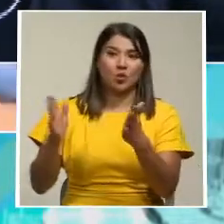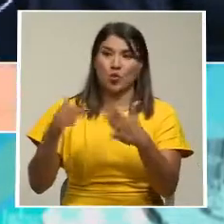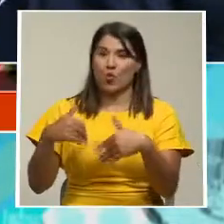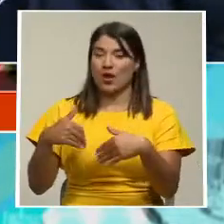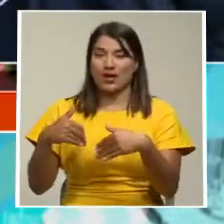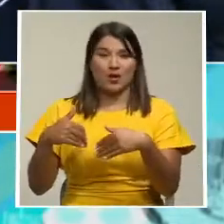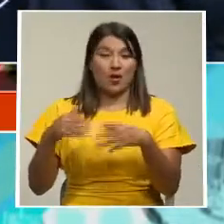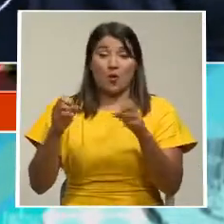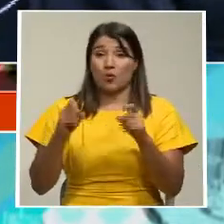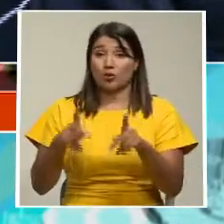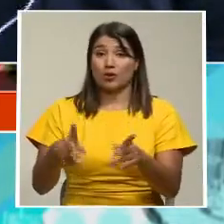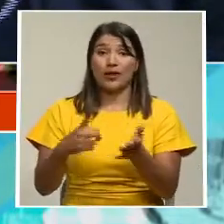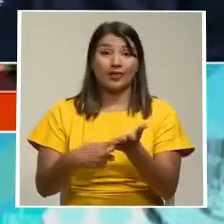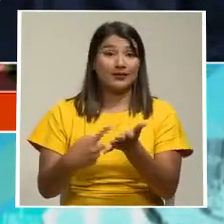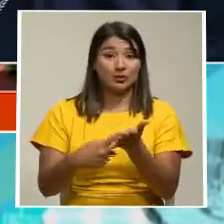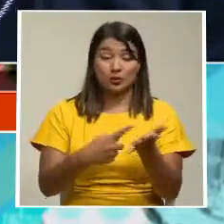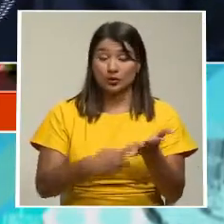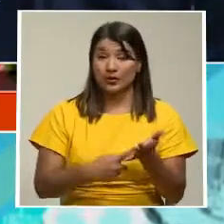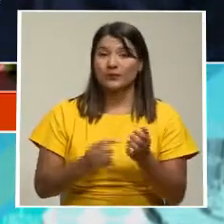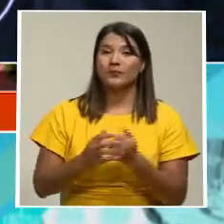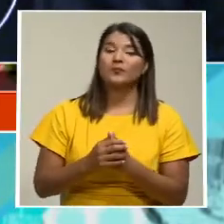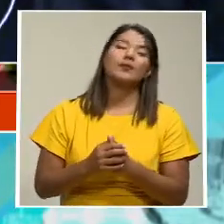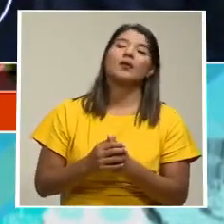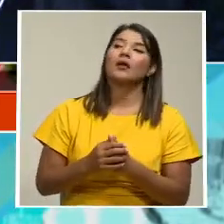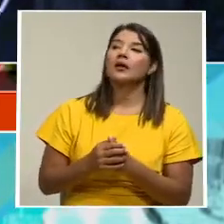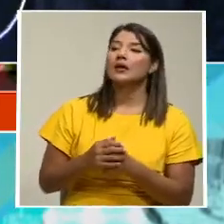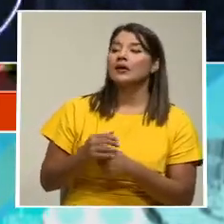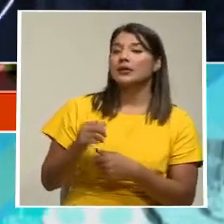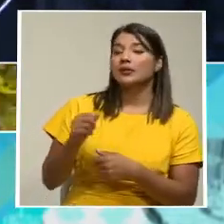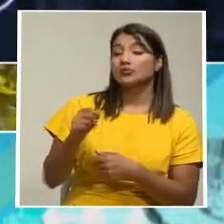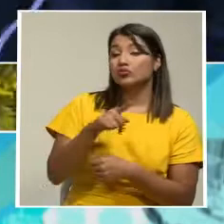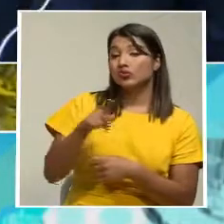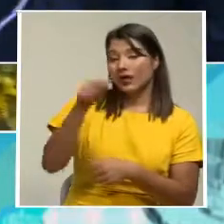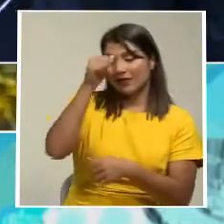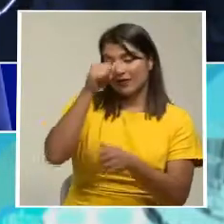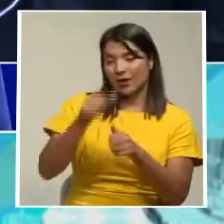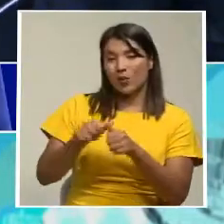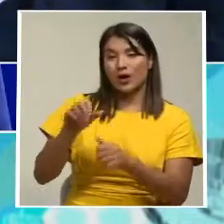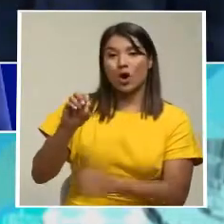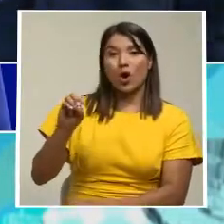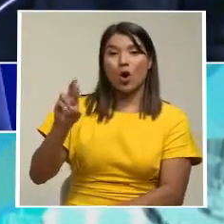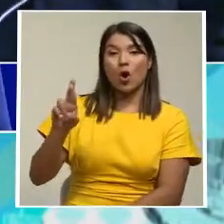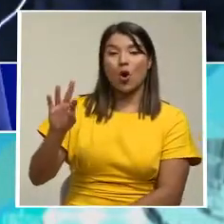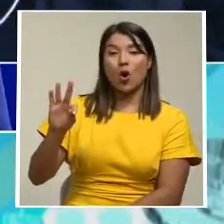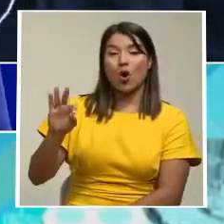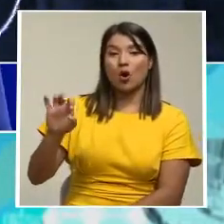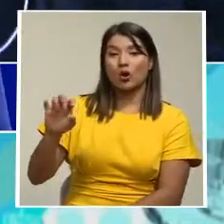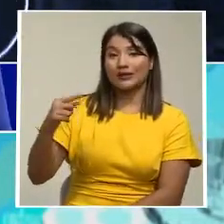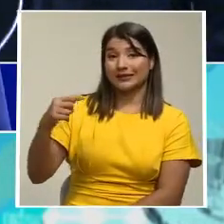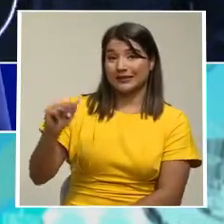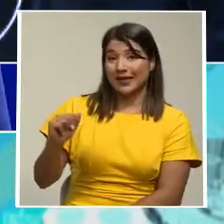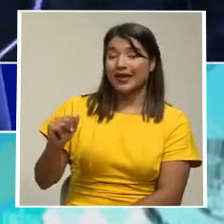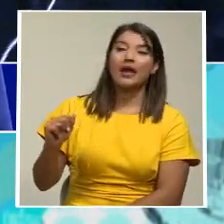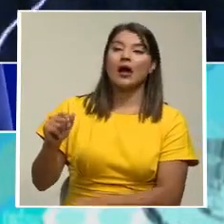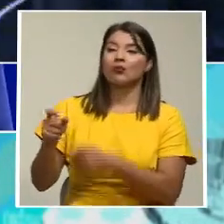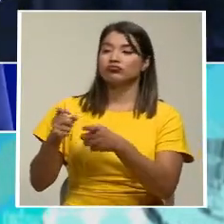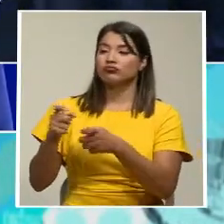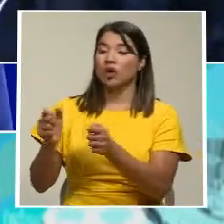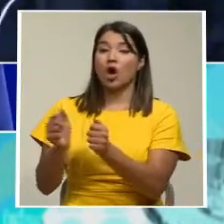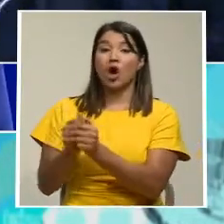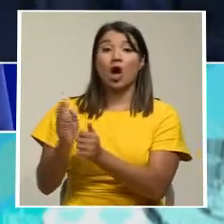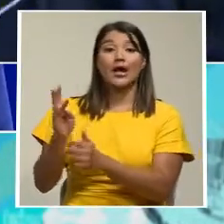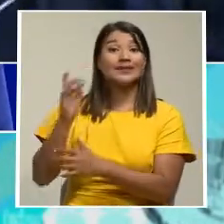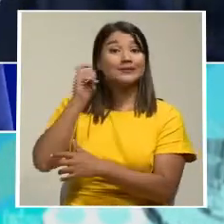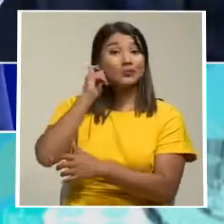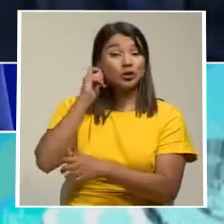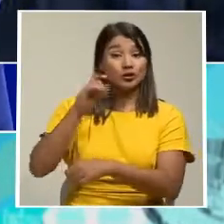disenso. Una autocracia familiar. Recordemos que Ortega gobierna hombro a hombro con su esposa, Rosario